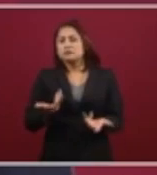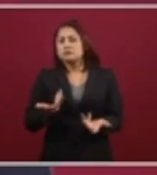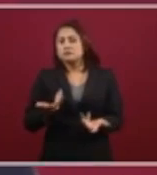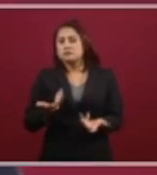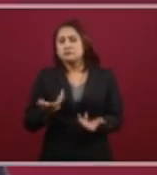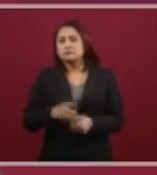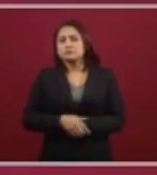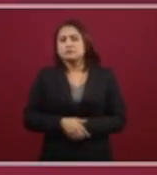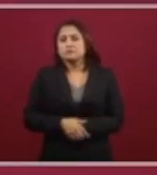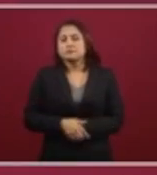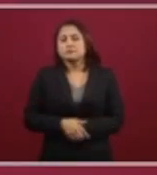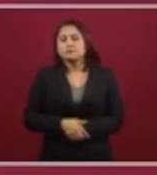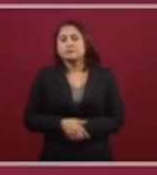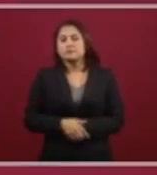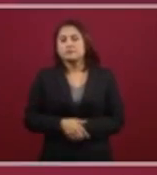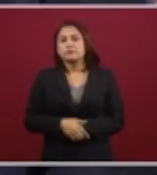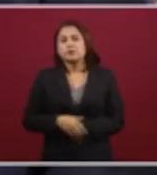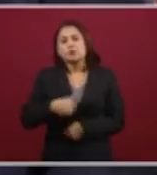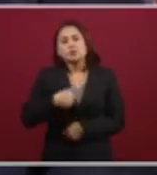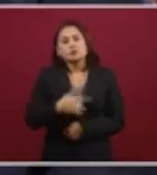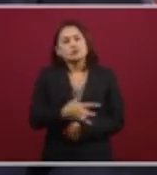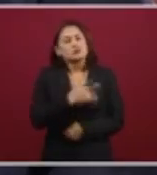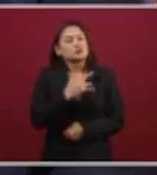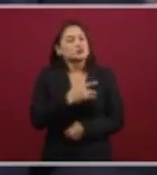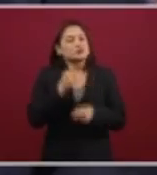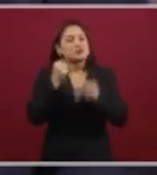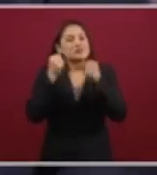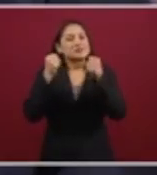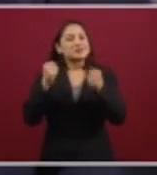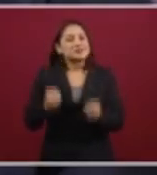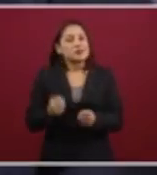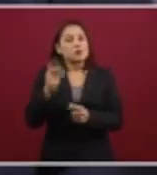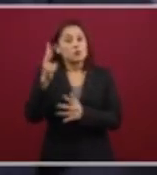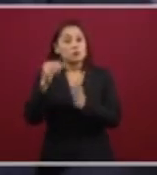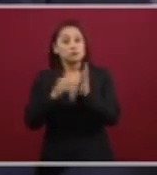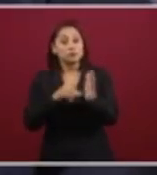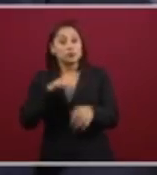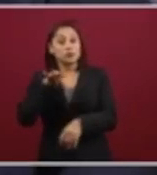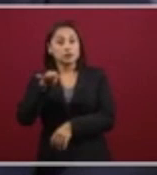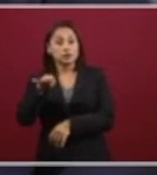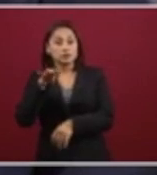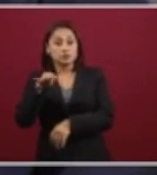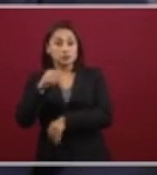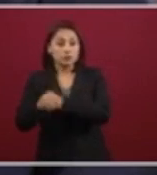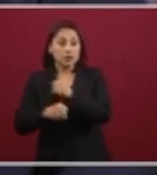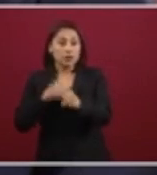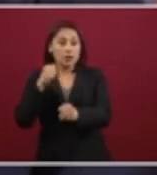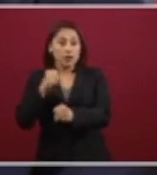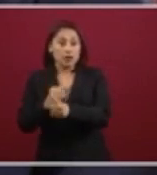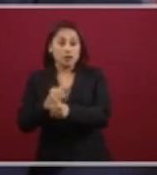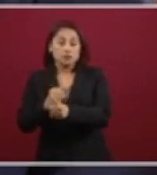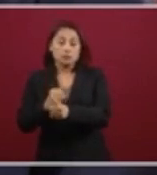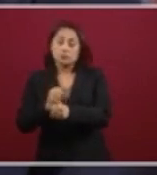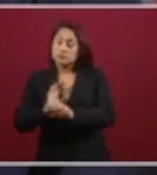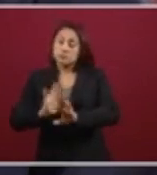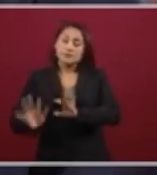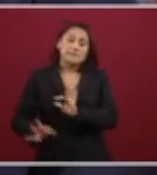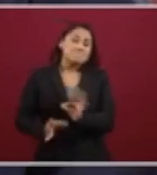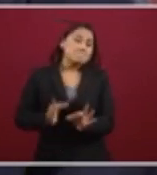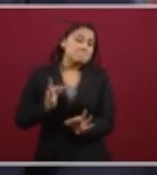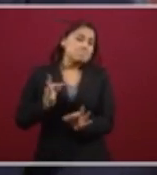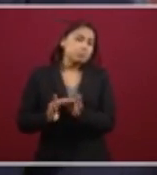a terminar de sentar las bases para la transformación de México. Este